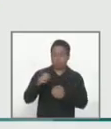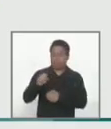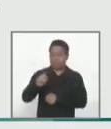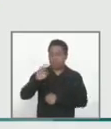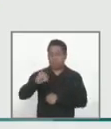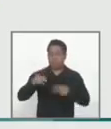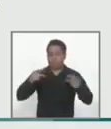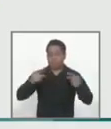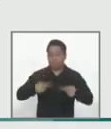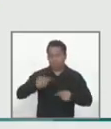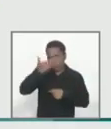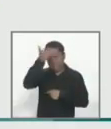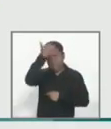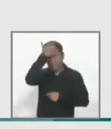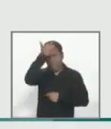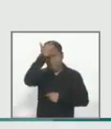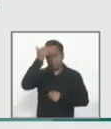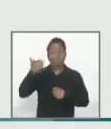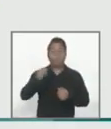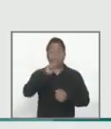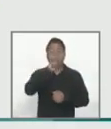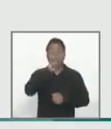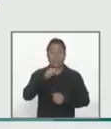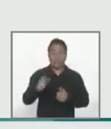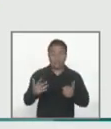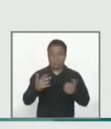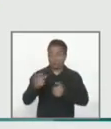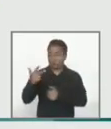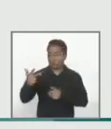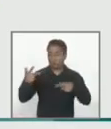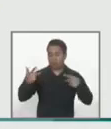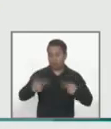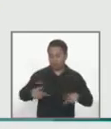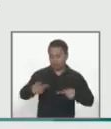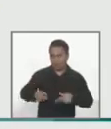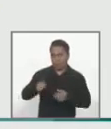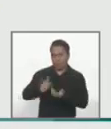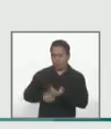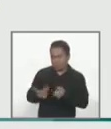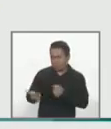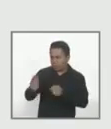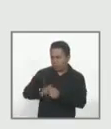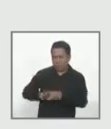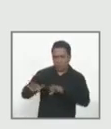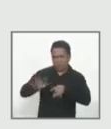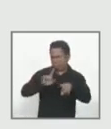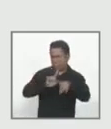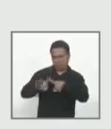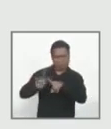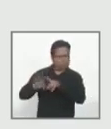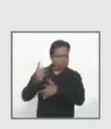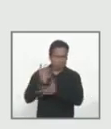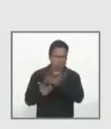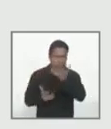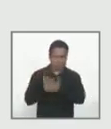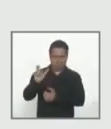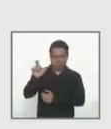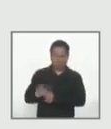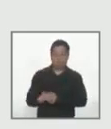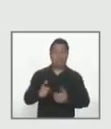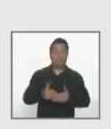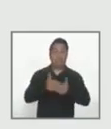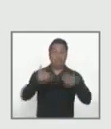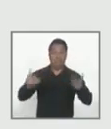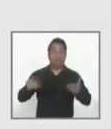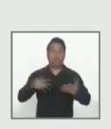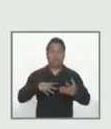869 enfermeros y 608 perfiles distintos a estos. Del total de los